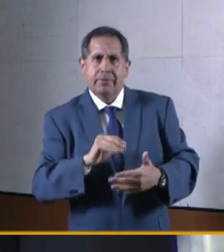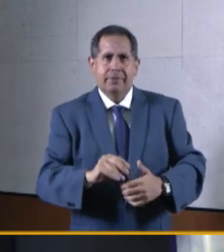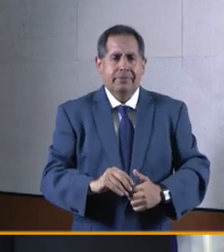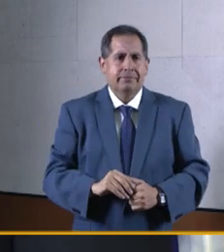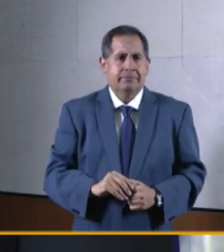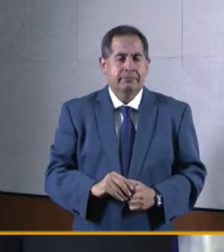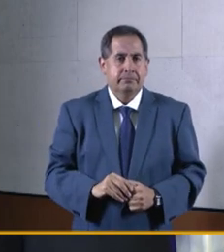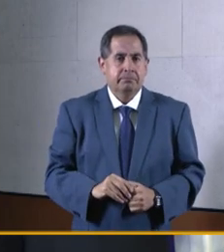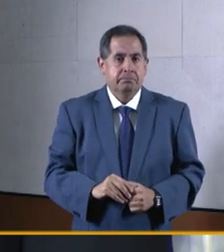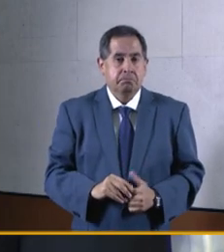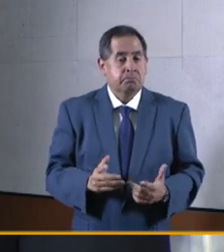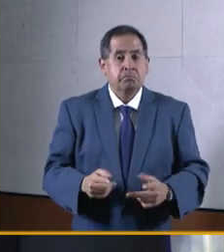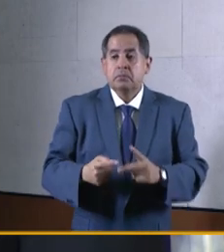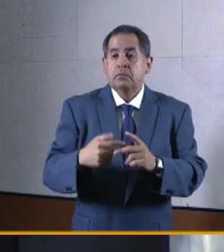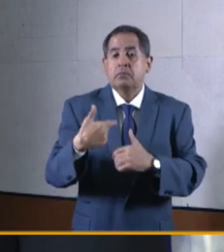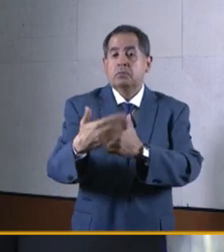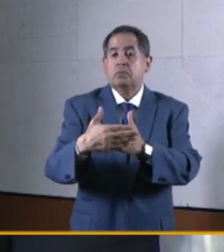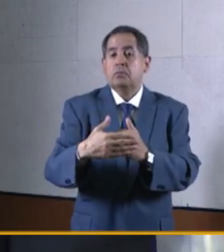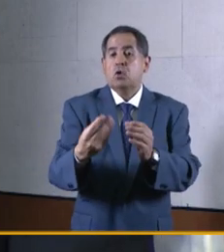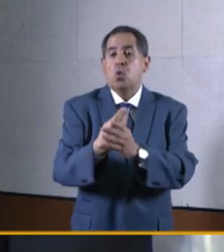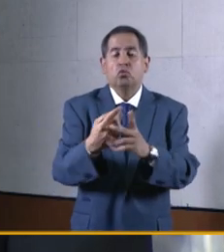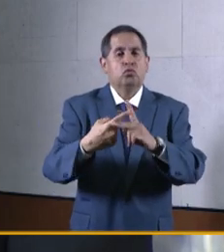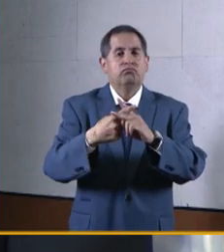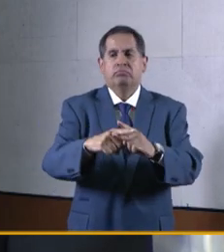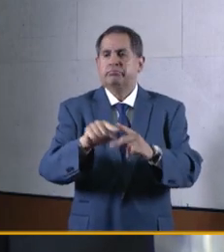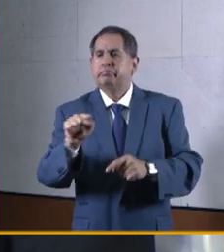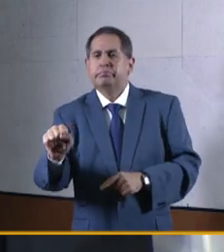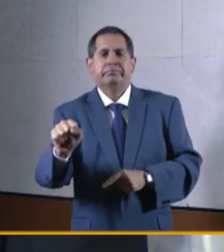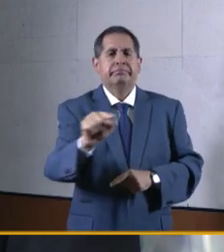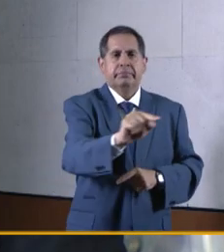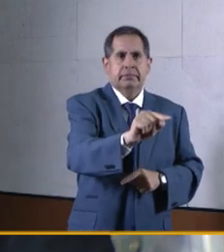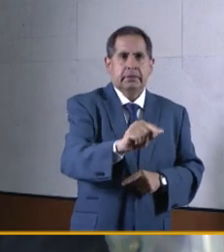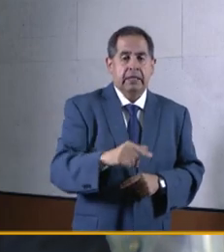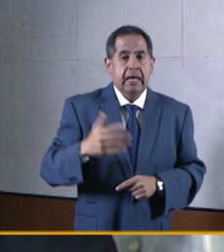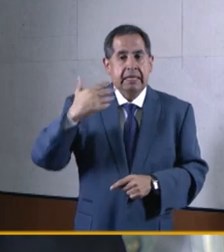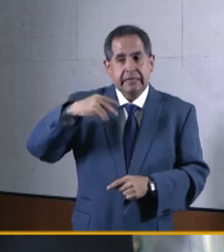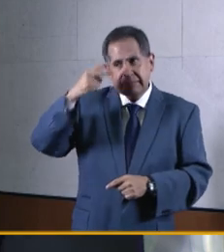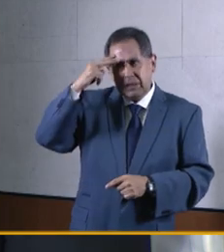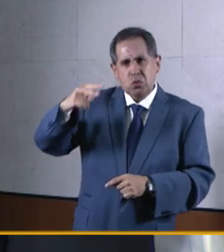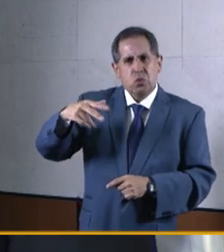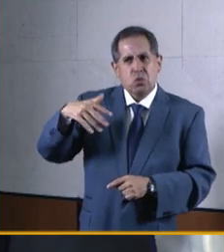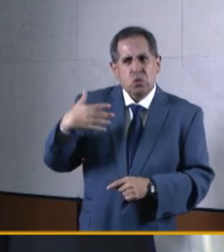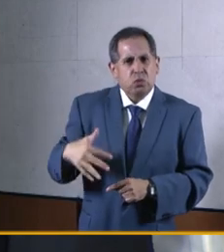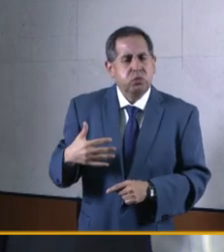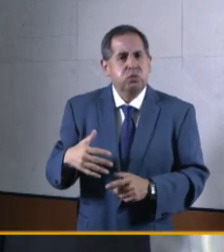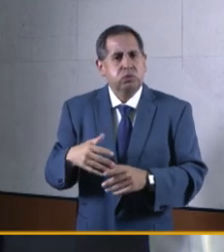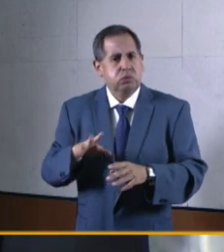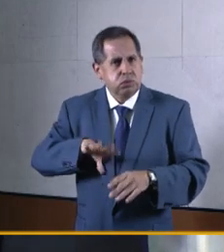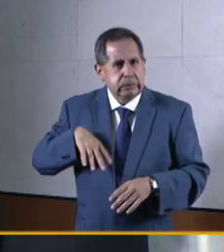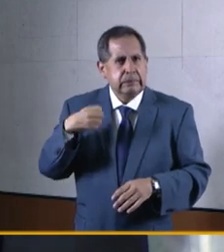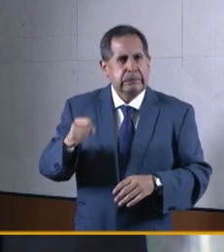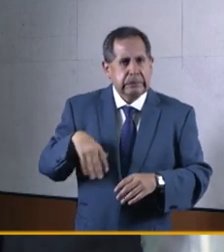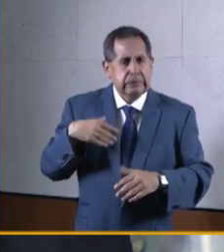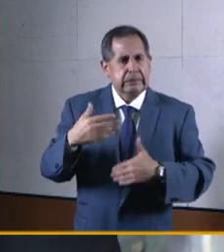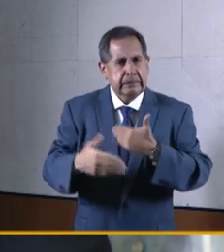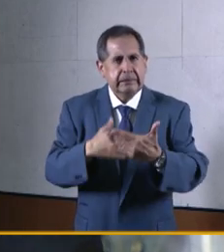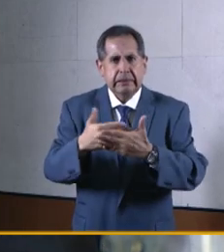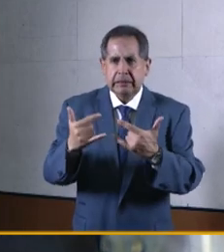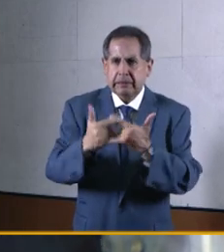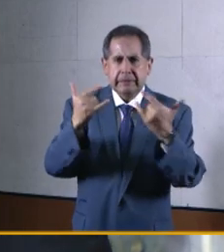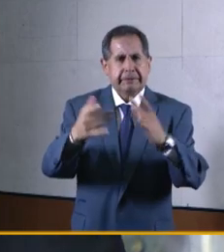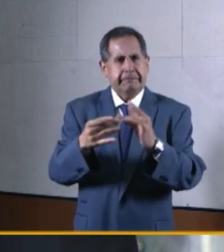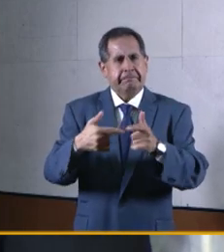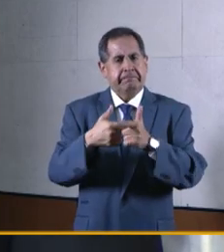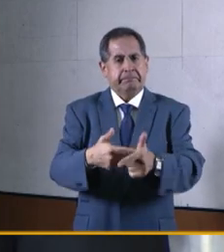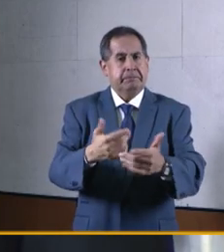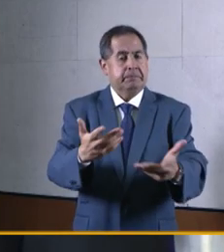iniciamos cursos donde méxico se ha forjado idolillo donde está la huella de su raíz y de su historia